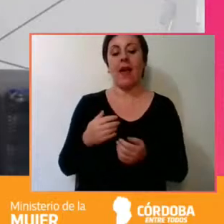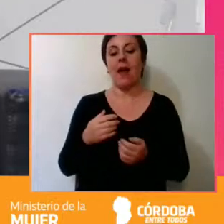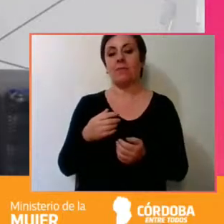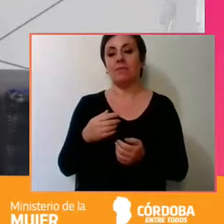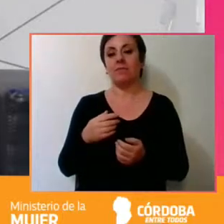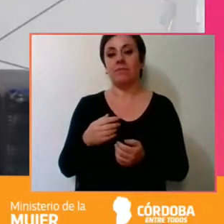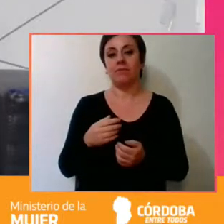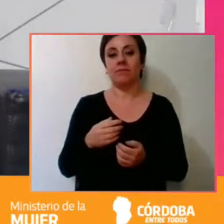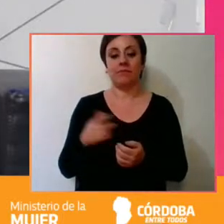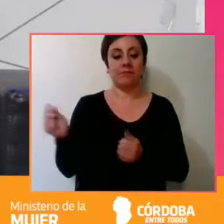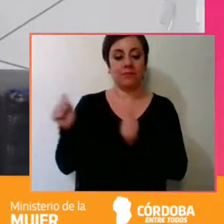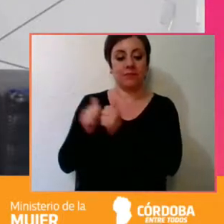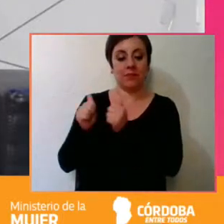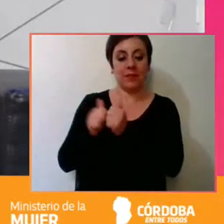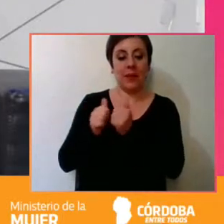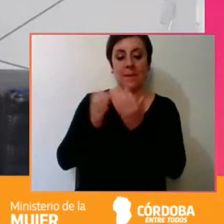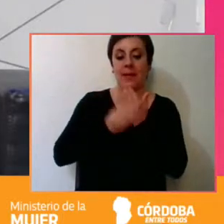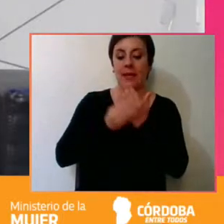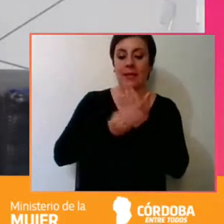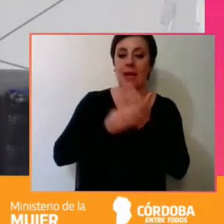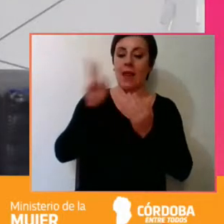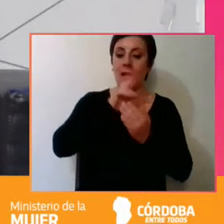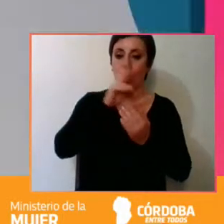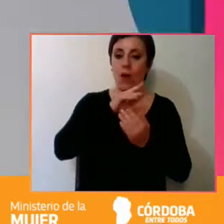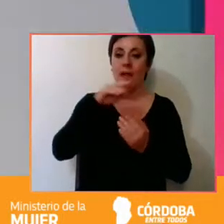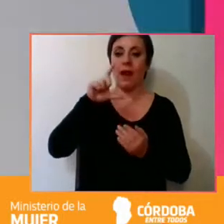me acompañan la ministra de la Mujer, Claudia Martínez, y